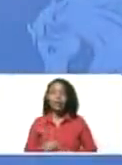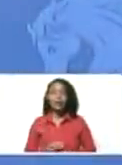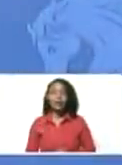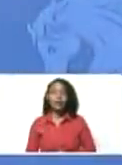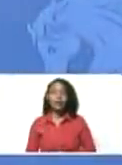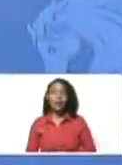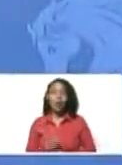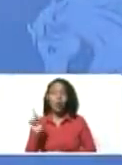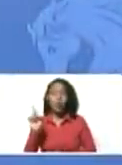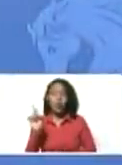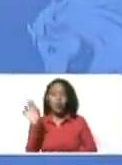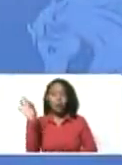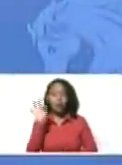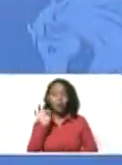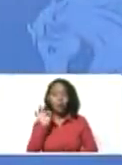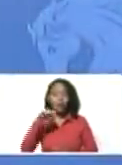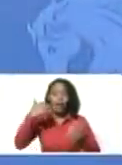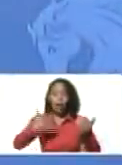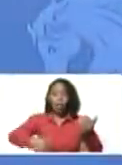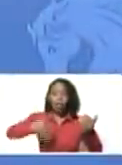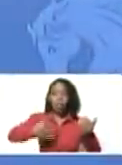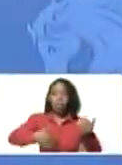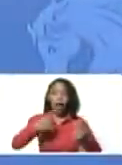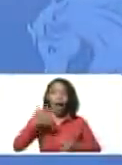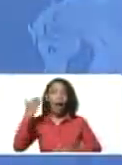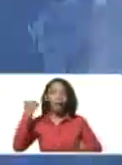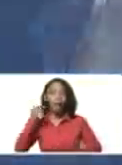una de las piezas de Ali Primera.